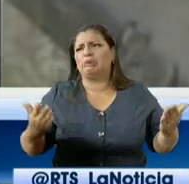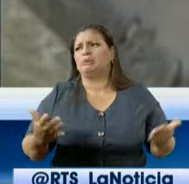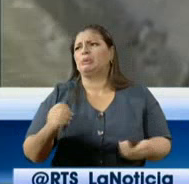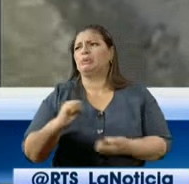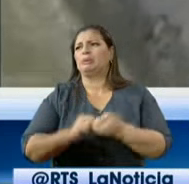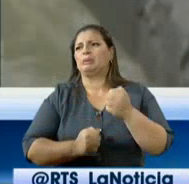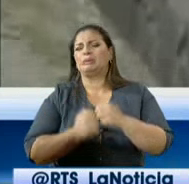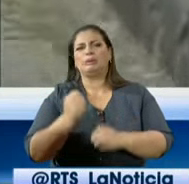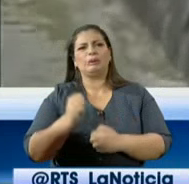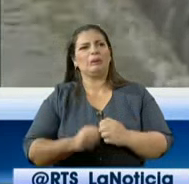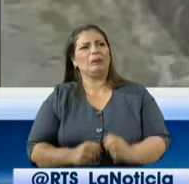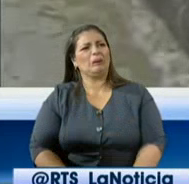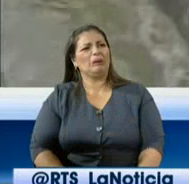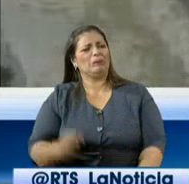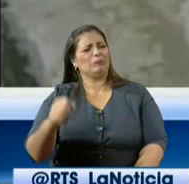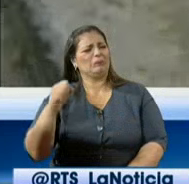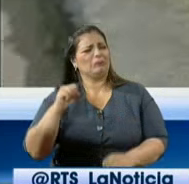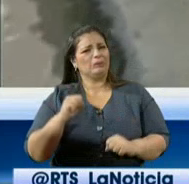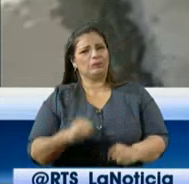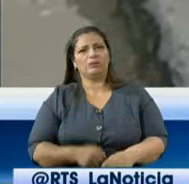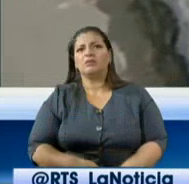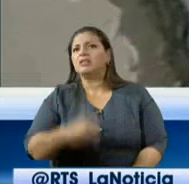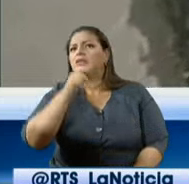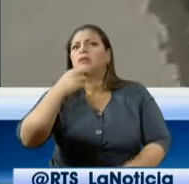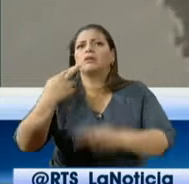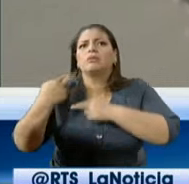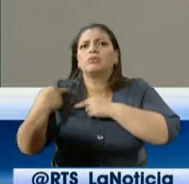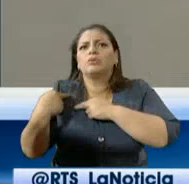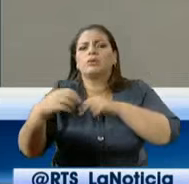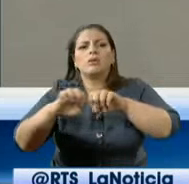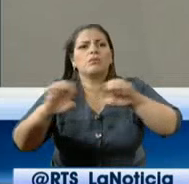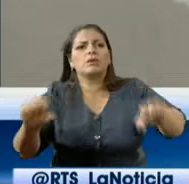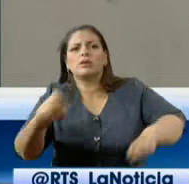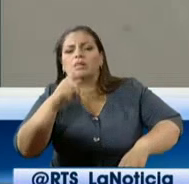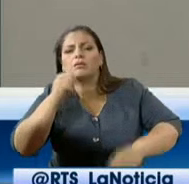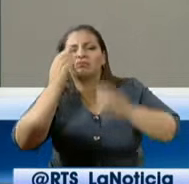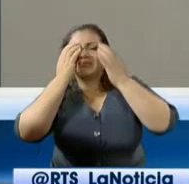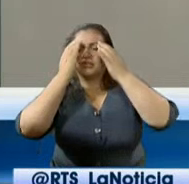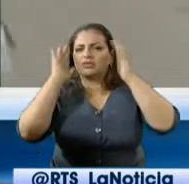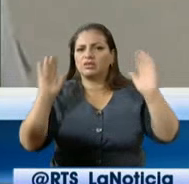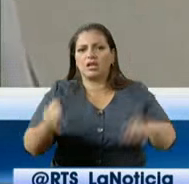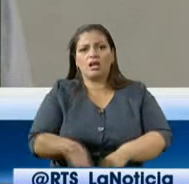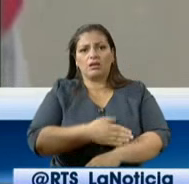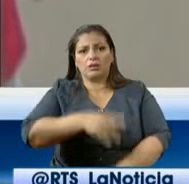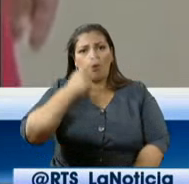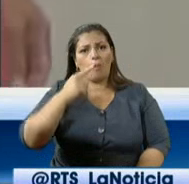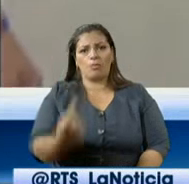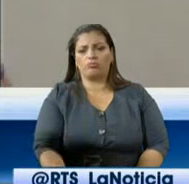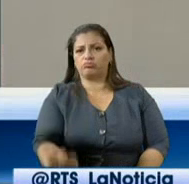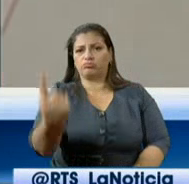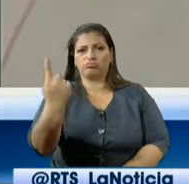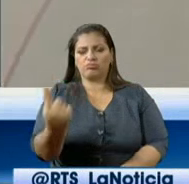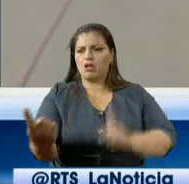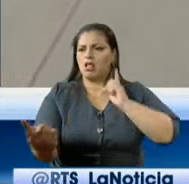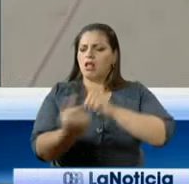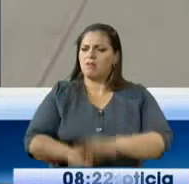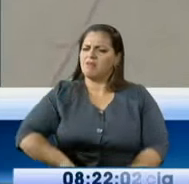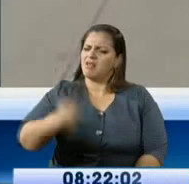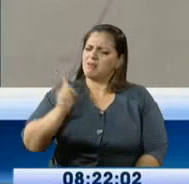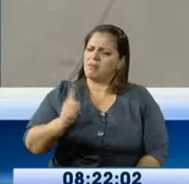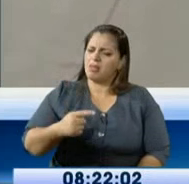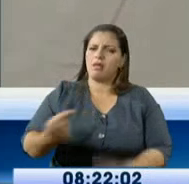compañía, no sé cómo se llama esa compañía, lamentablemente, yo tuve discusión con el señor porque yo veía que en las tapas había montones de